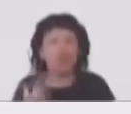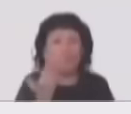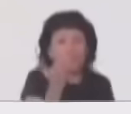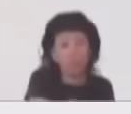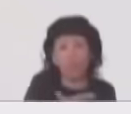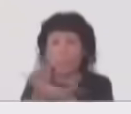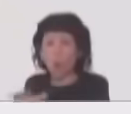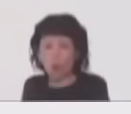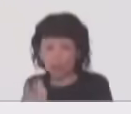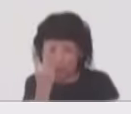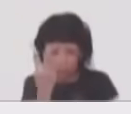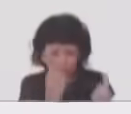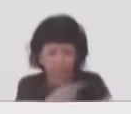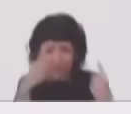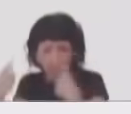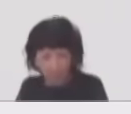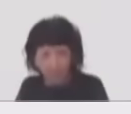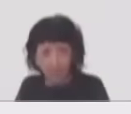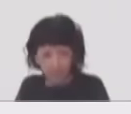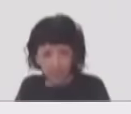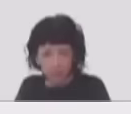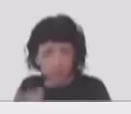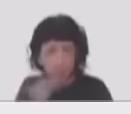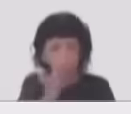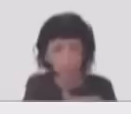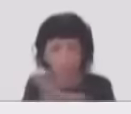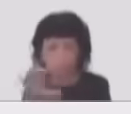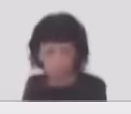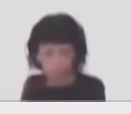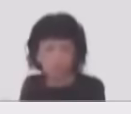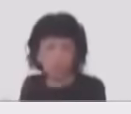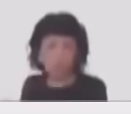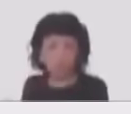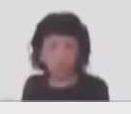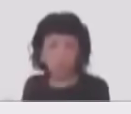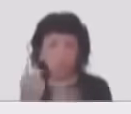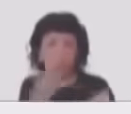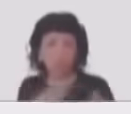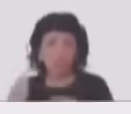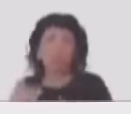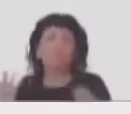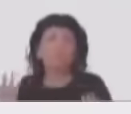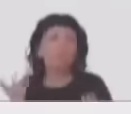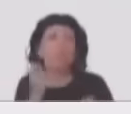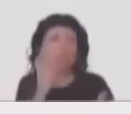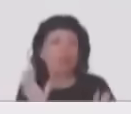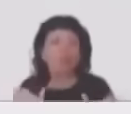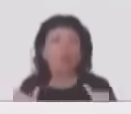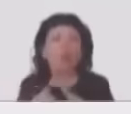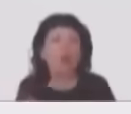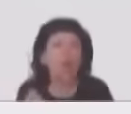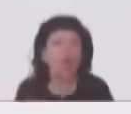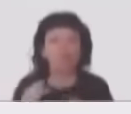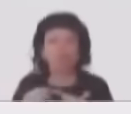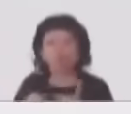país que se ponían en juego, no solamente desde gremios, desde